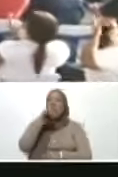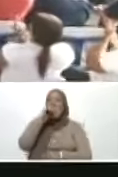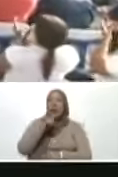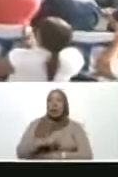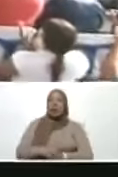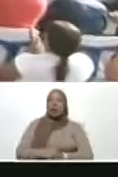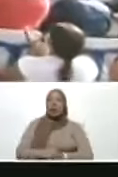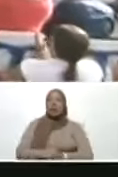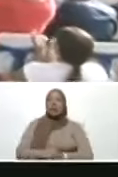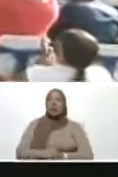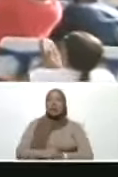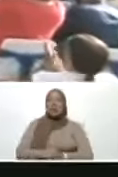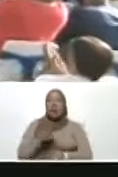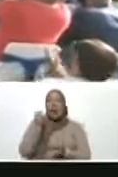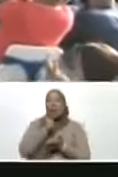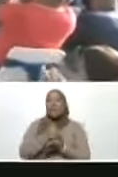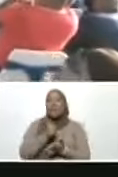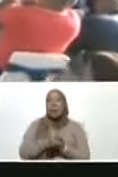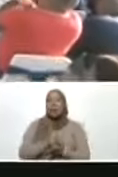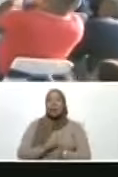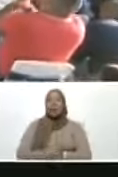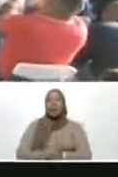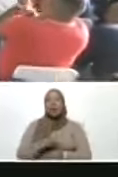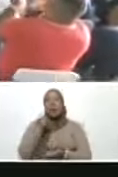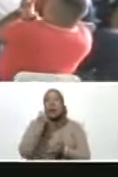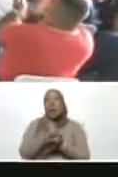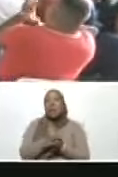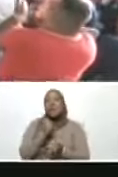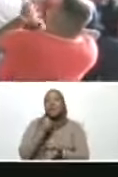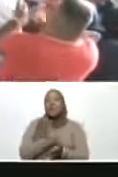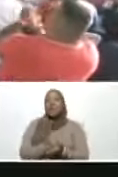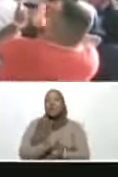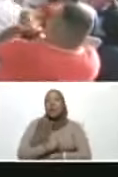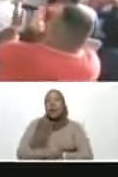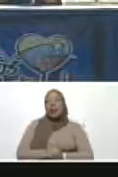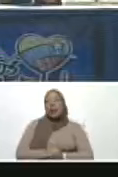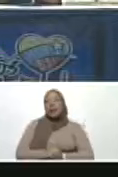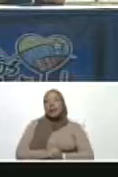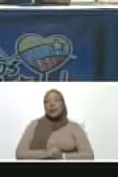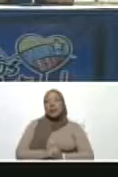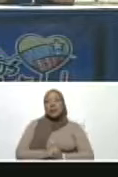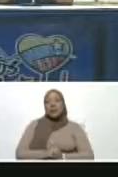venir. Amén. Amén. Amén.